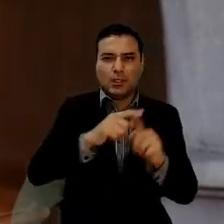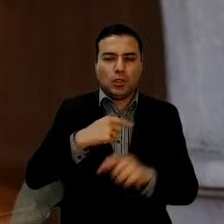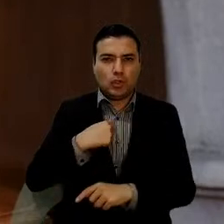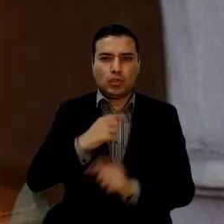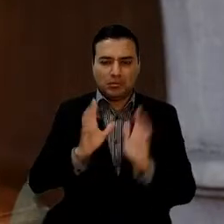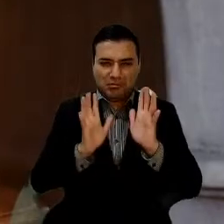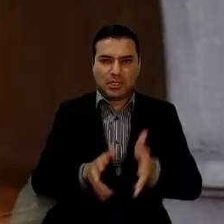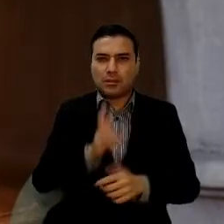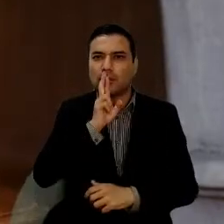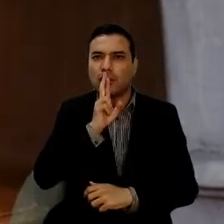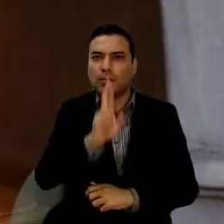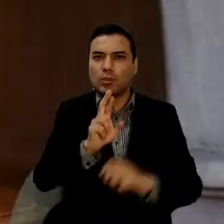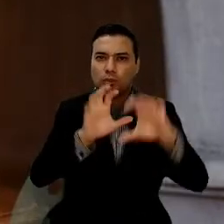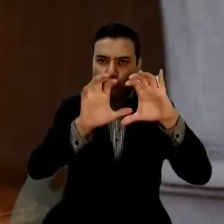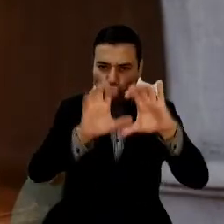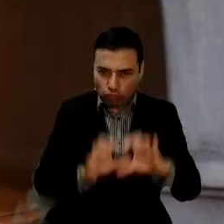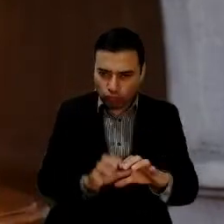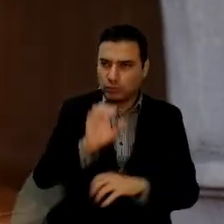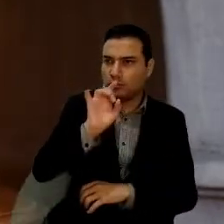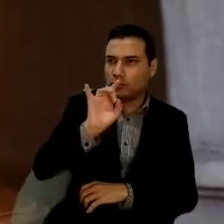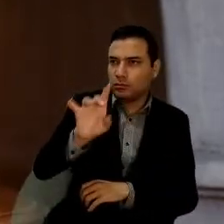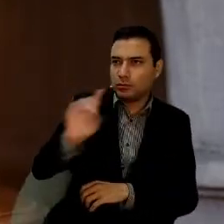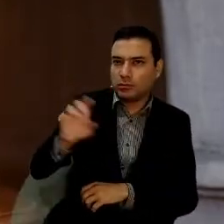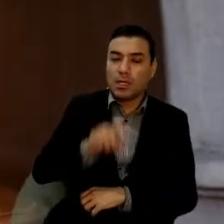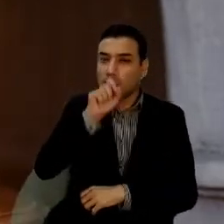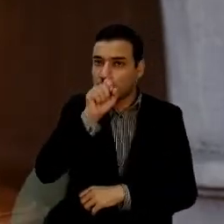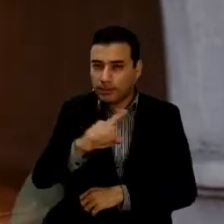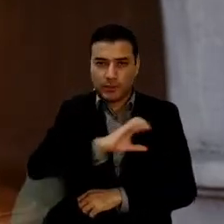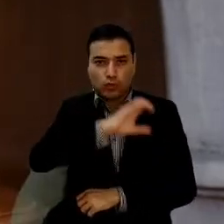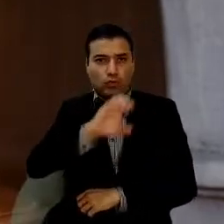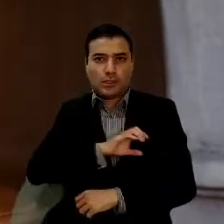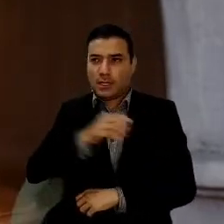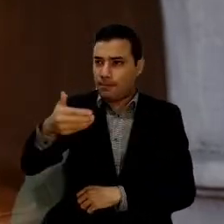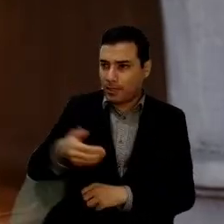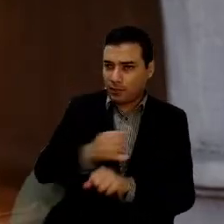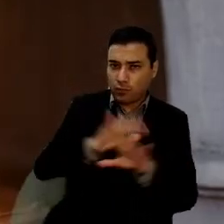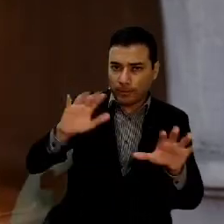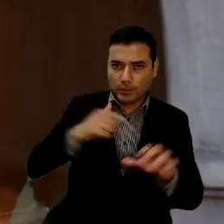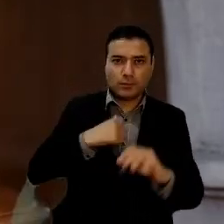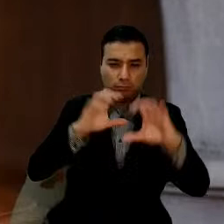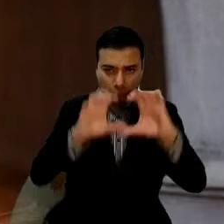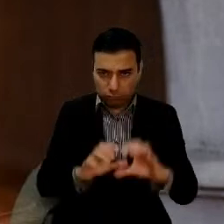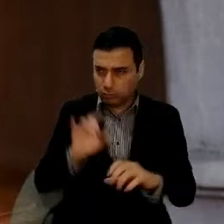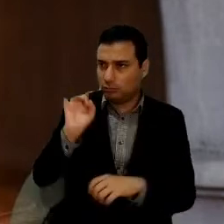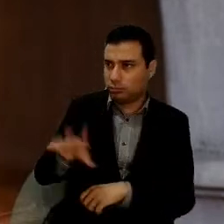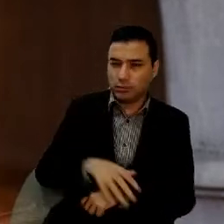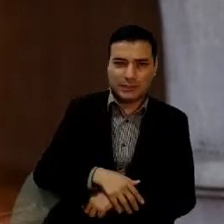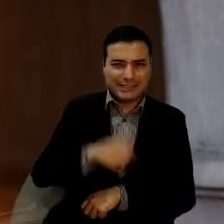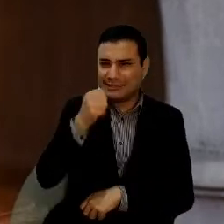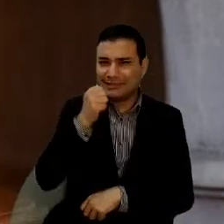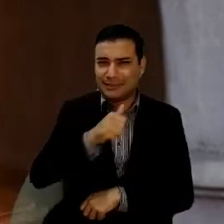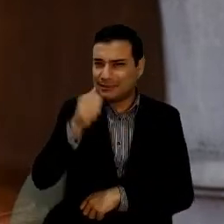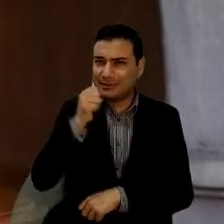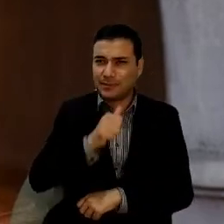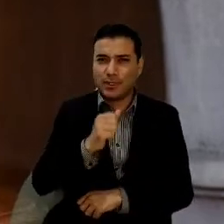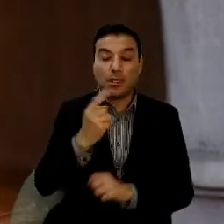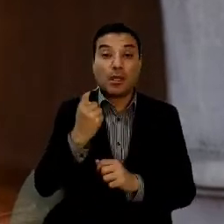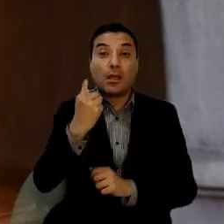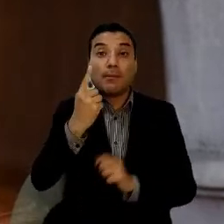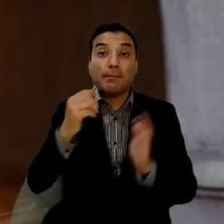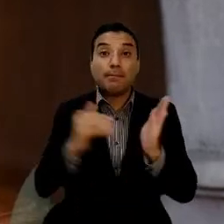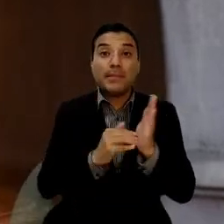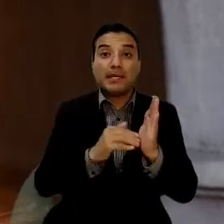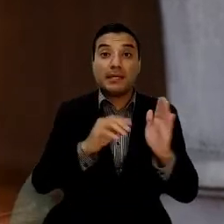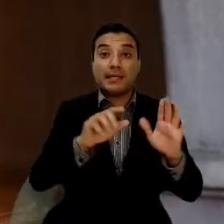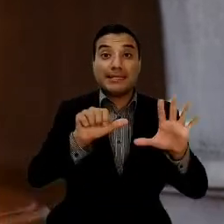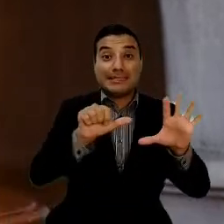incluyendo a la propia ciudadanía. Atendimos la correspondencia con puntualidad, recibiendo y distribuyendo 1.628